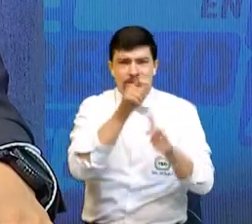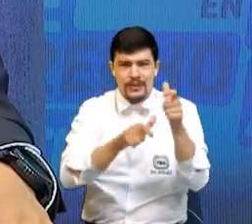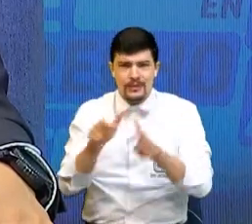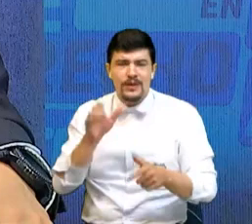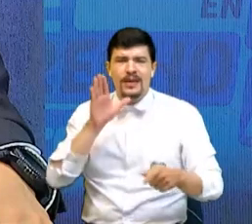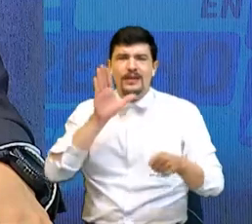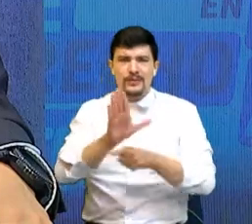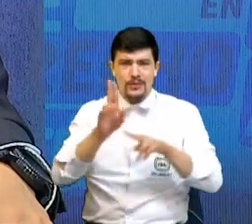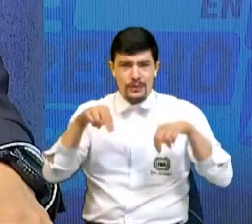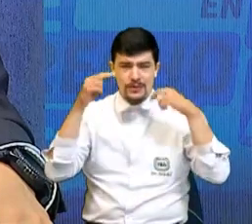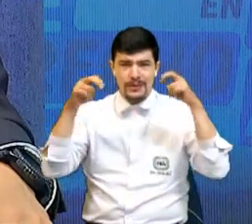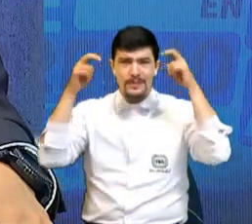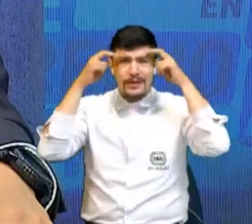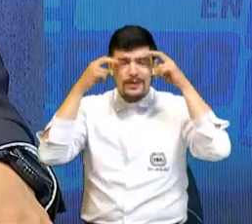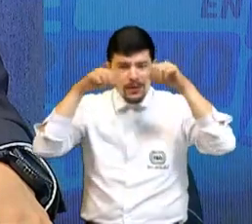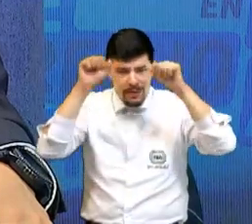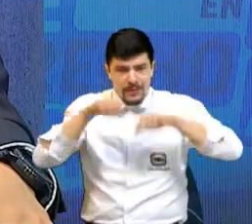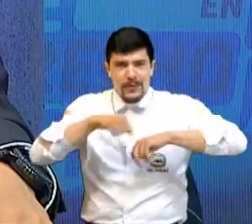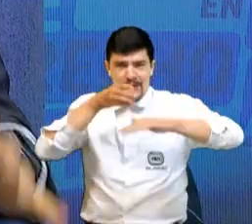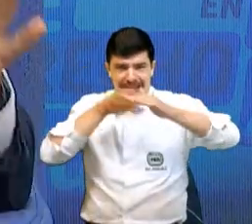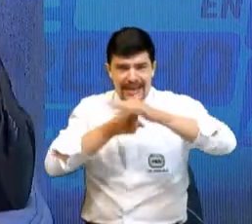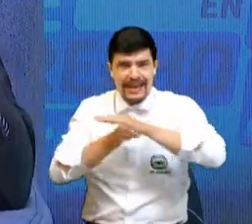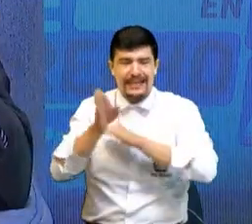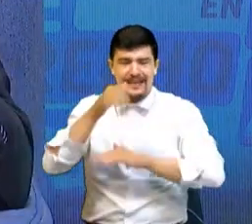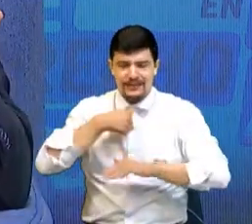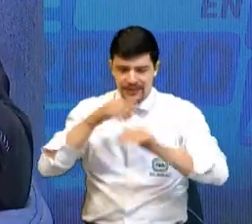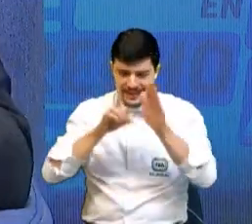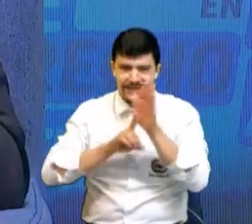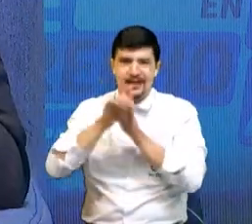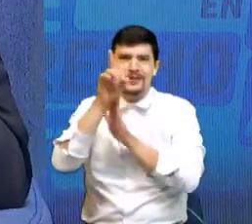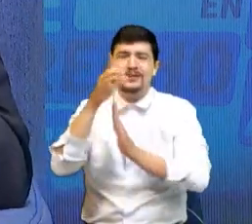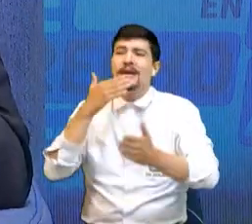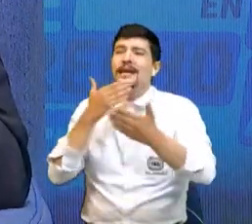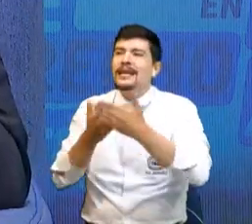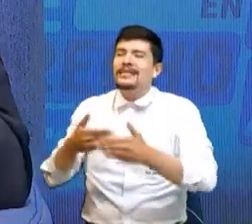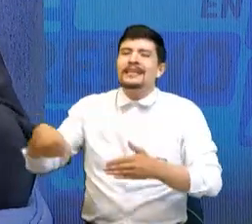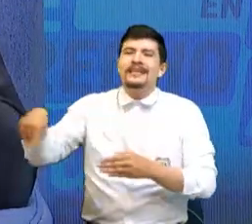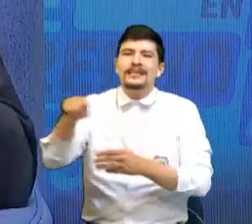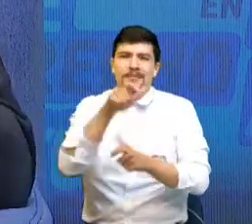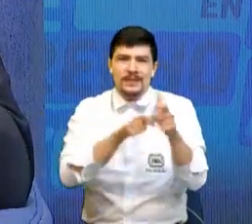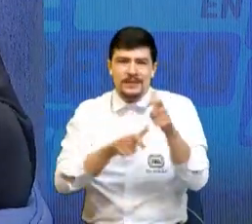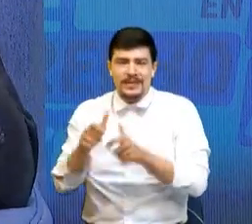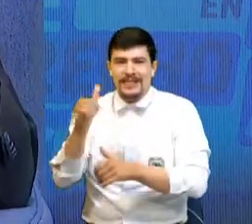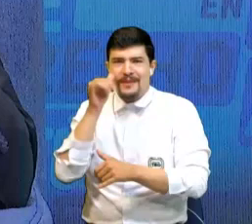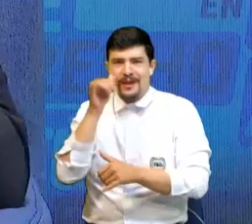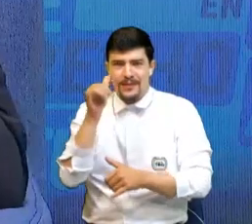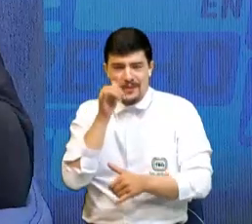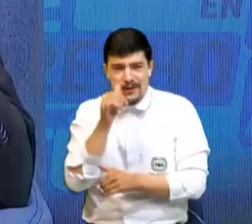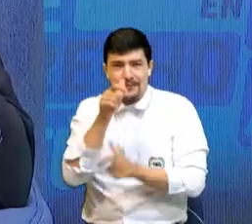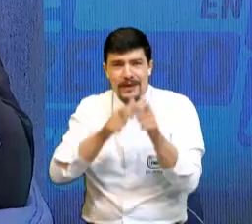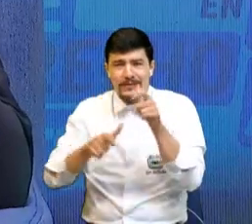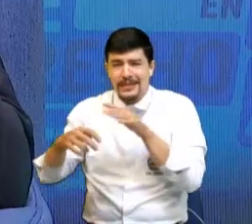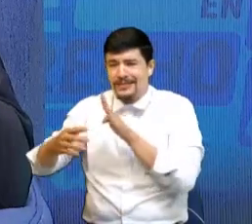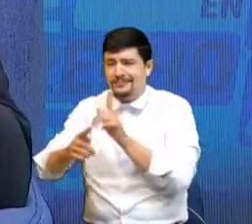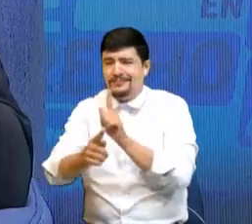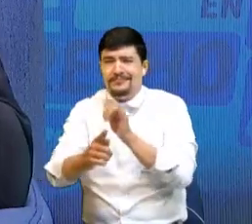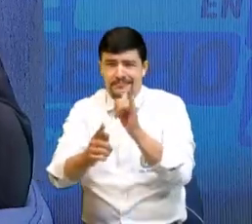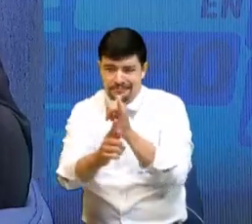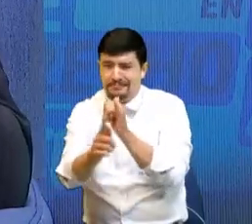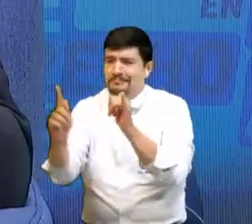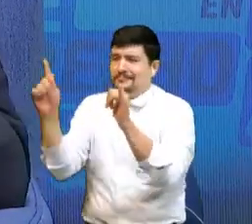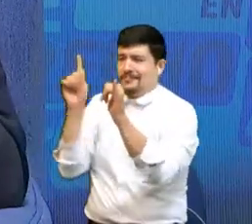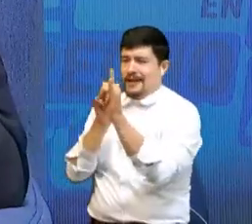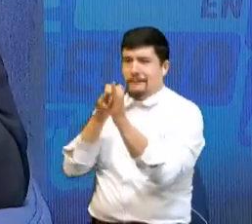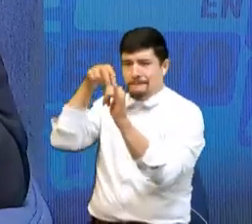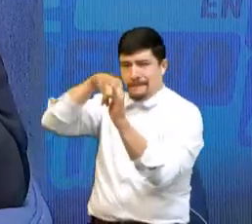conocimiento me permitió entrar, me permitió crecer. Pues es gracias a ellos, a los camarógrafos, a quienes están detrás, que ustedes no ven porque son muchas